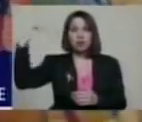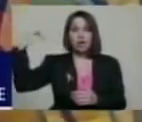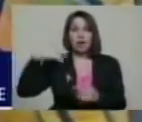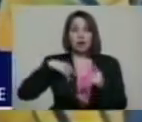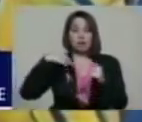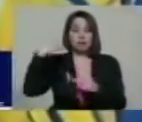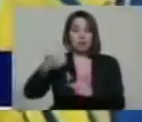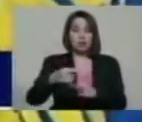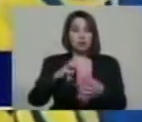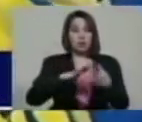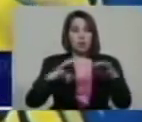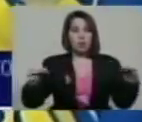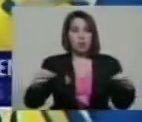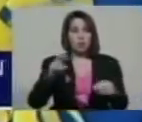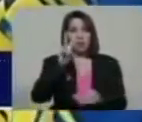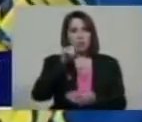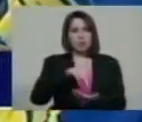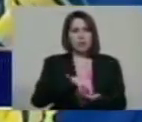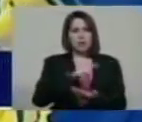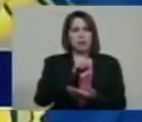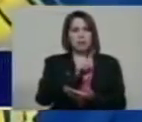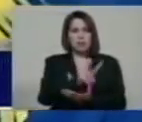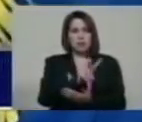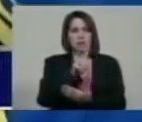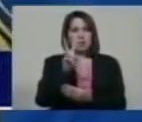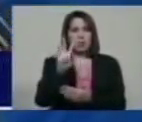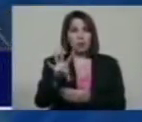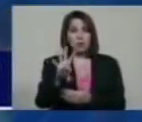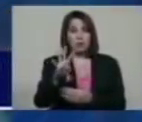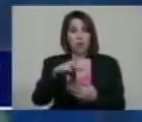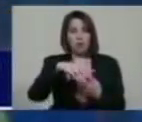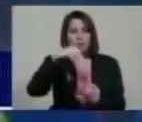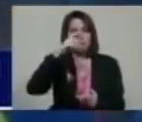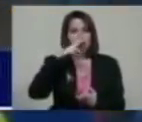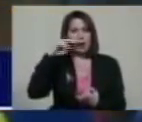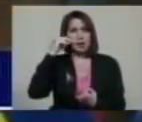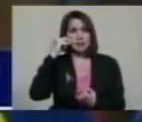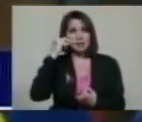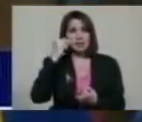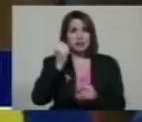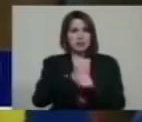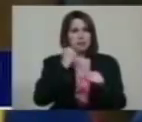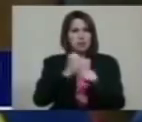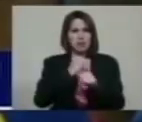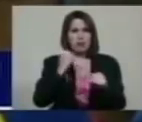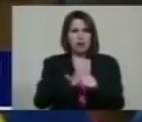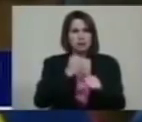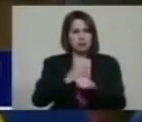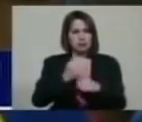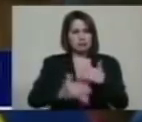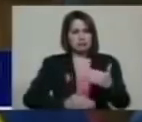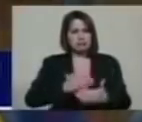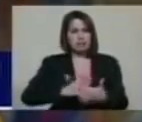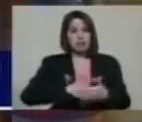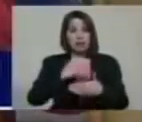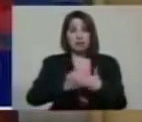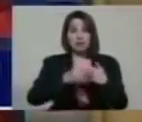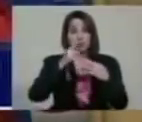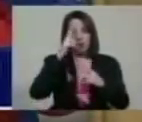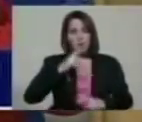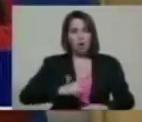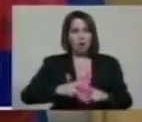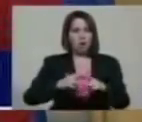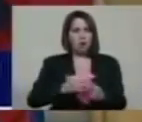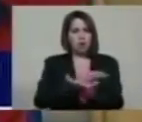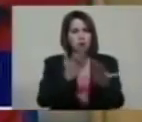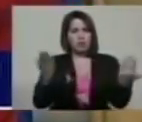Olímpicos del 2024 en París. Seguimos trabajando con mucha planificación. Quiero reconocer el sacrificio de todas y de todos.